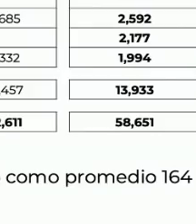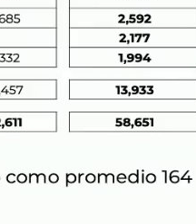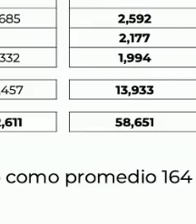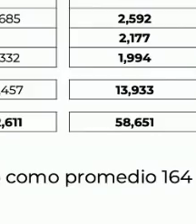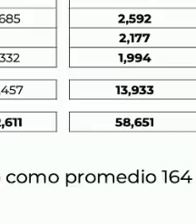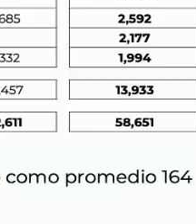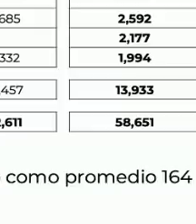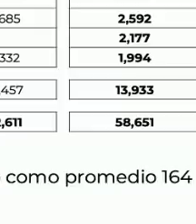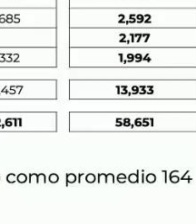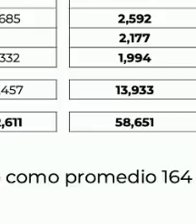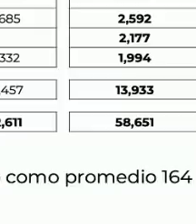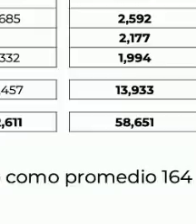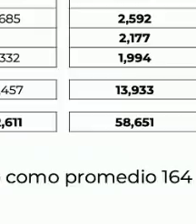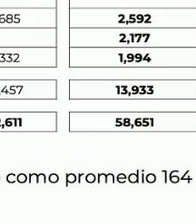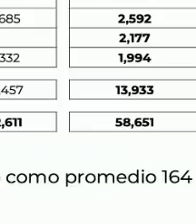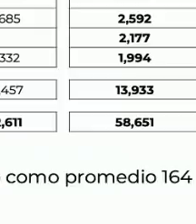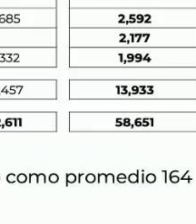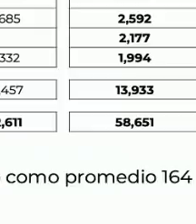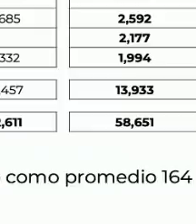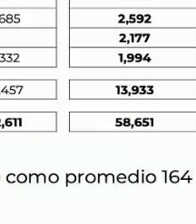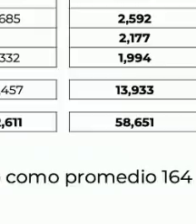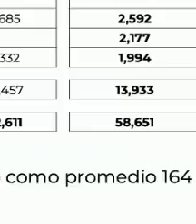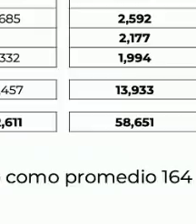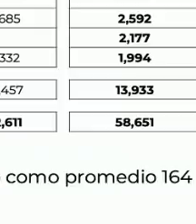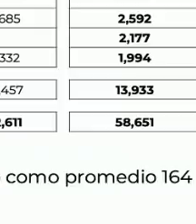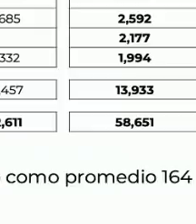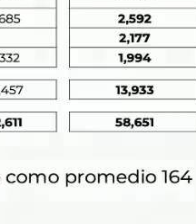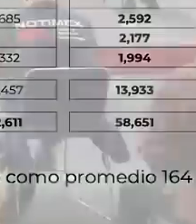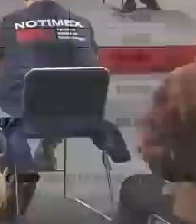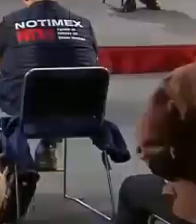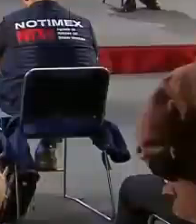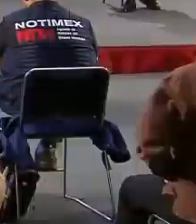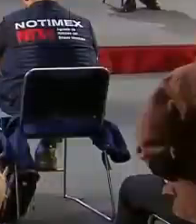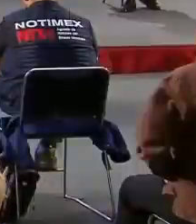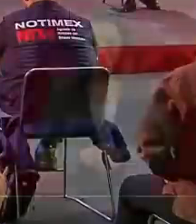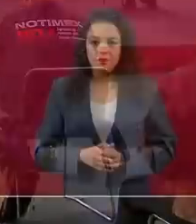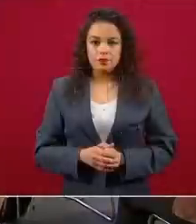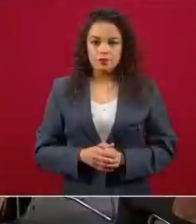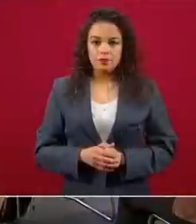8.704 al mes. Influenza,